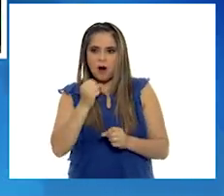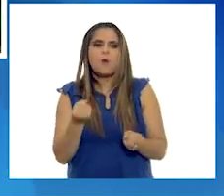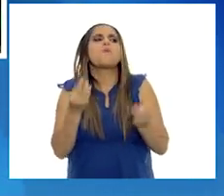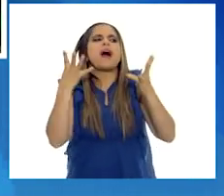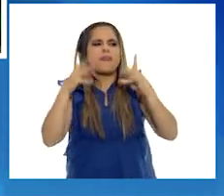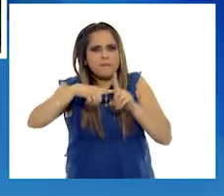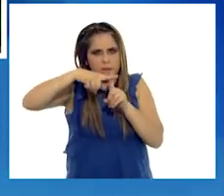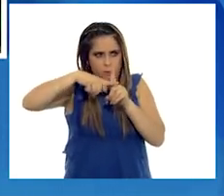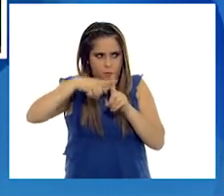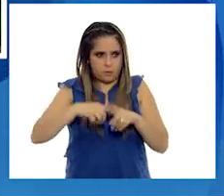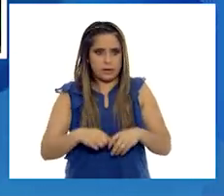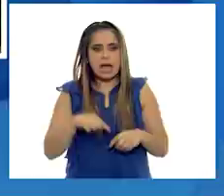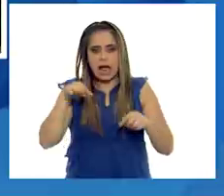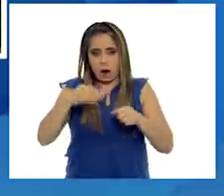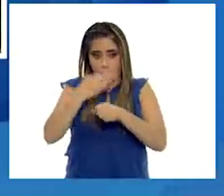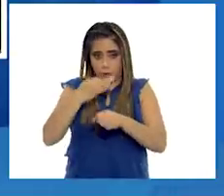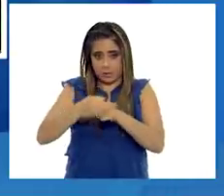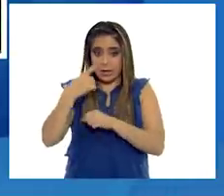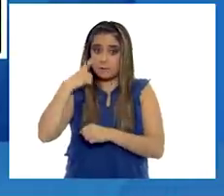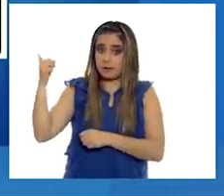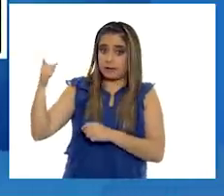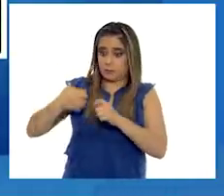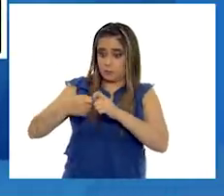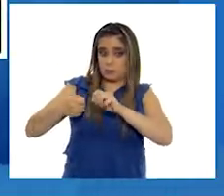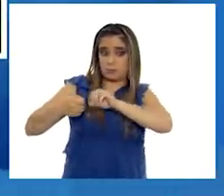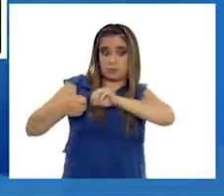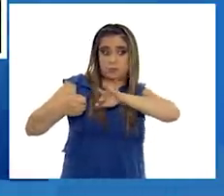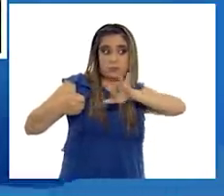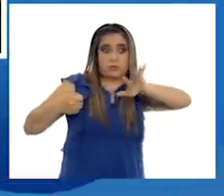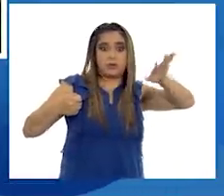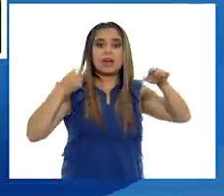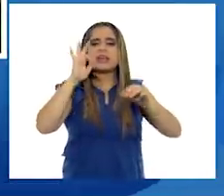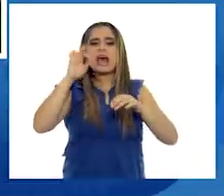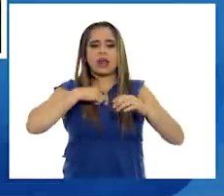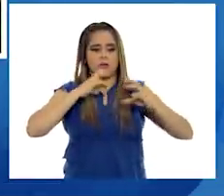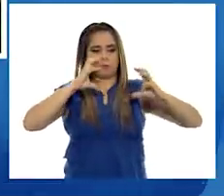si hago una figura grande,